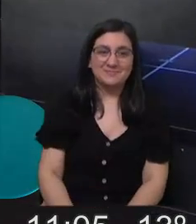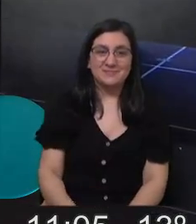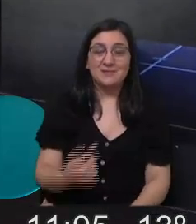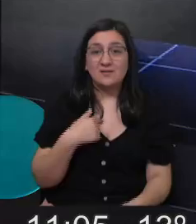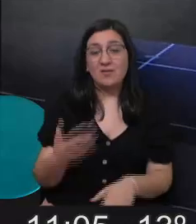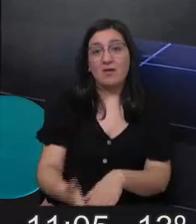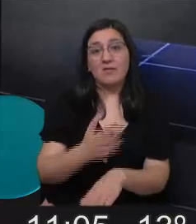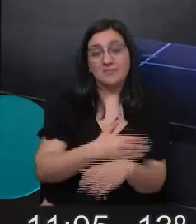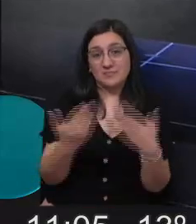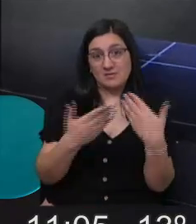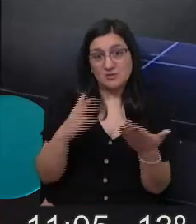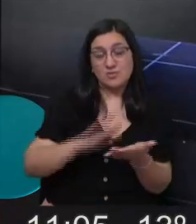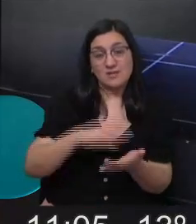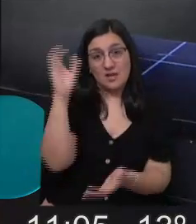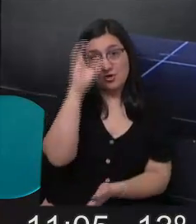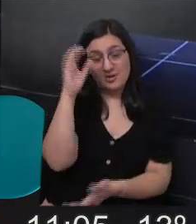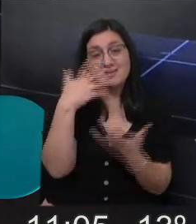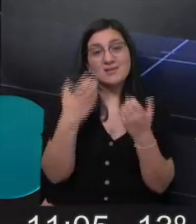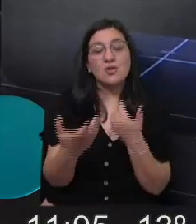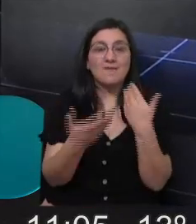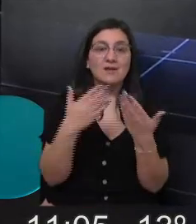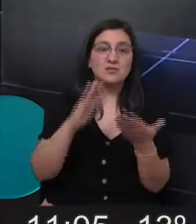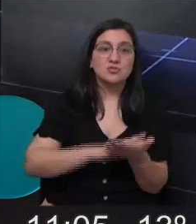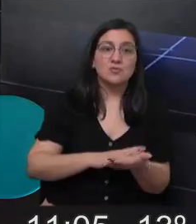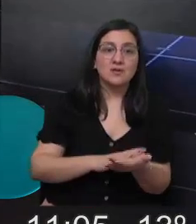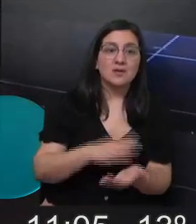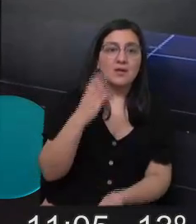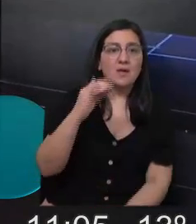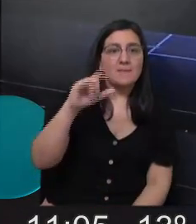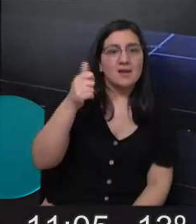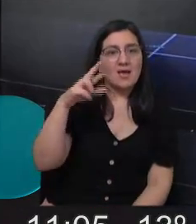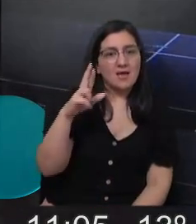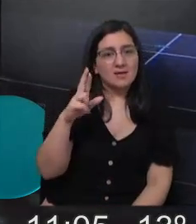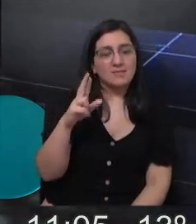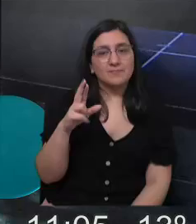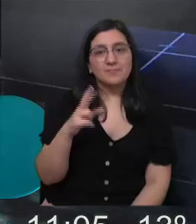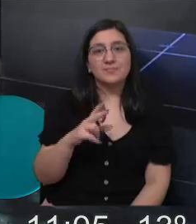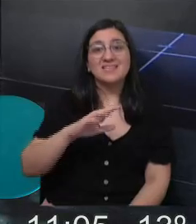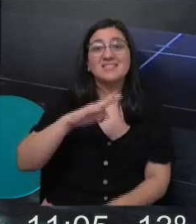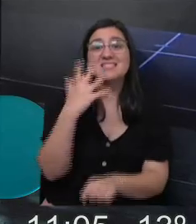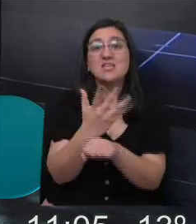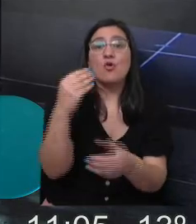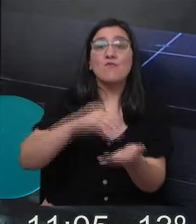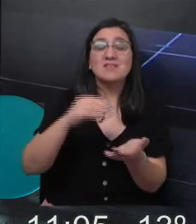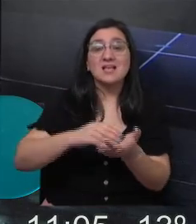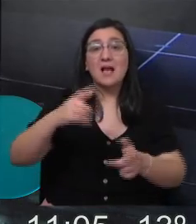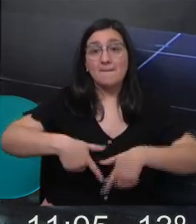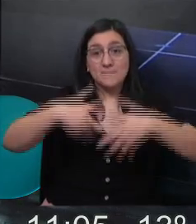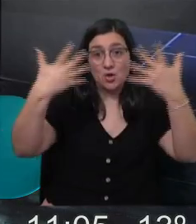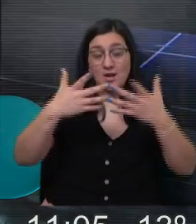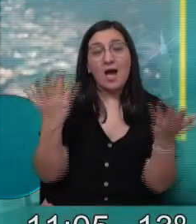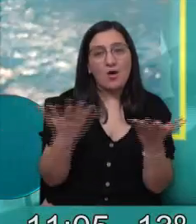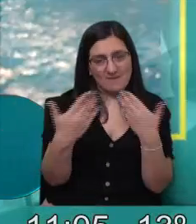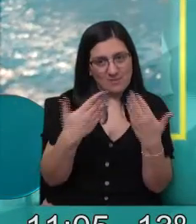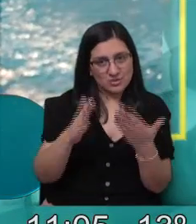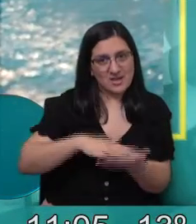Carolina, que nada más le iba a mandar un beso, quiero hablar de Pilar Geijo también, que es pentacampeona. Nos mudamos a la Argentina ahora. Bien.